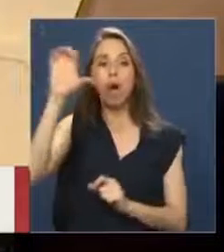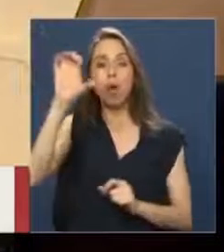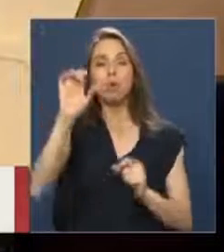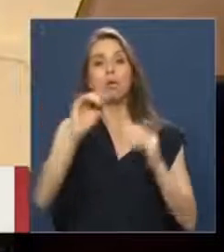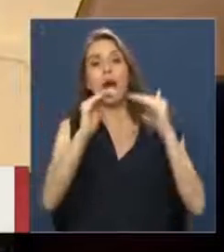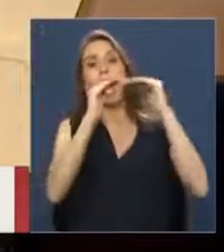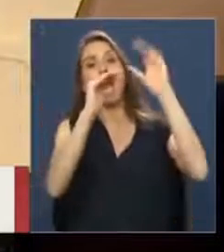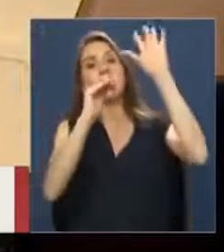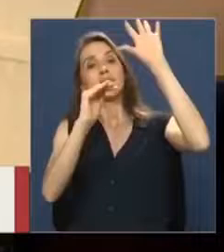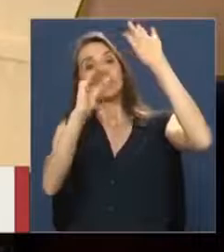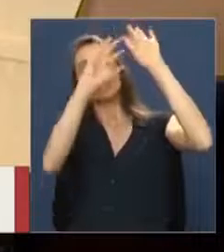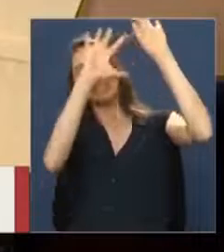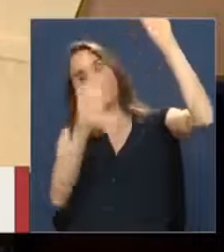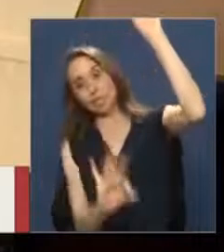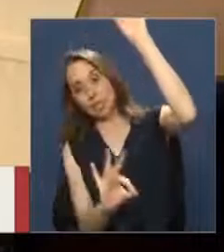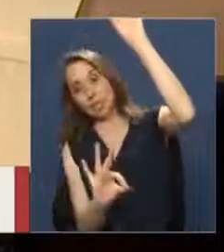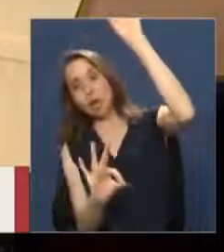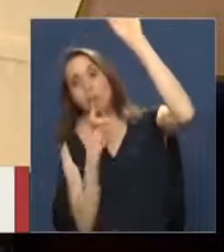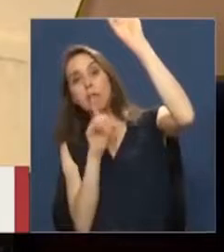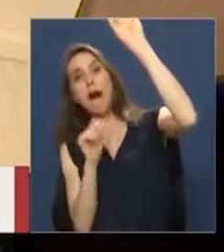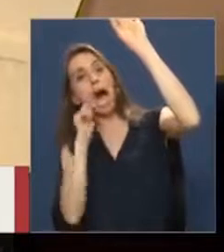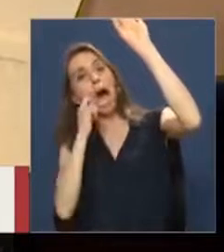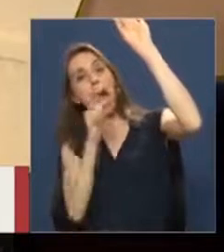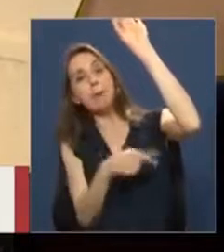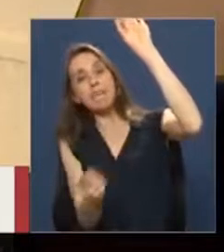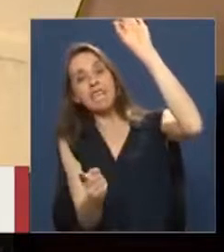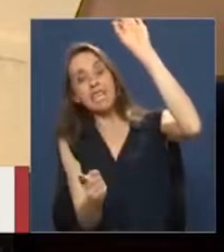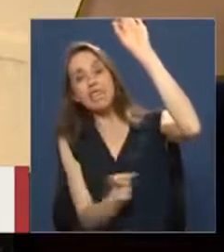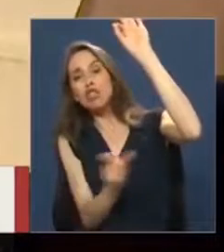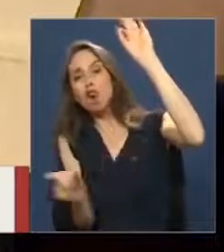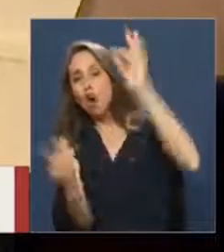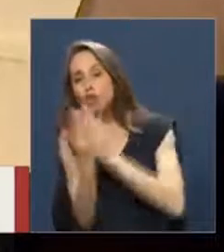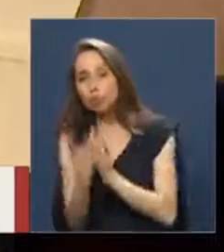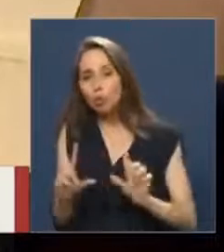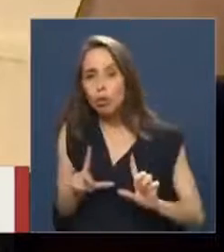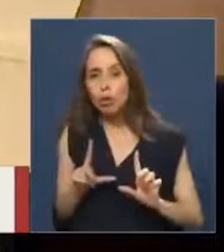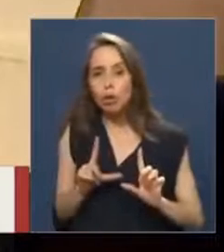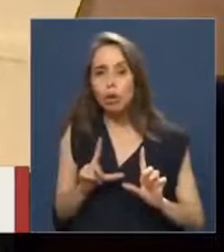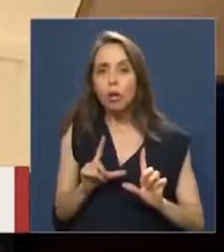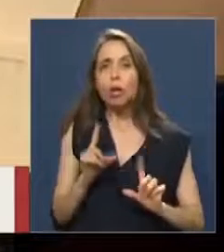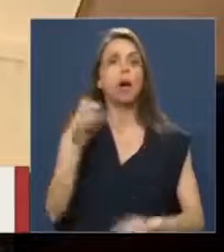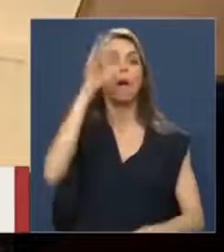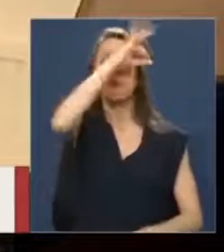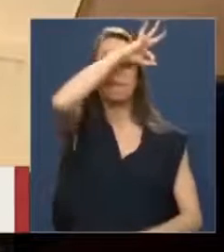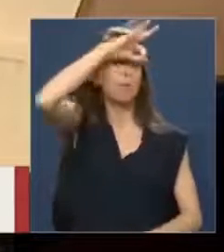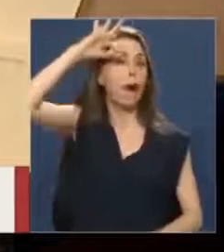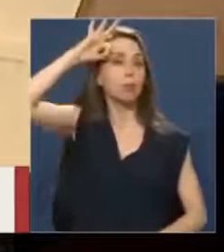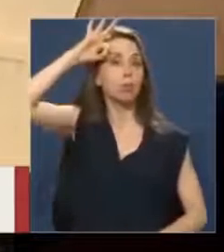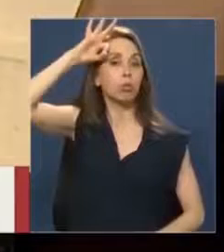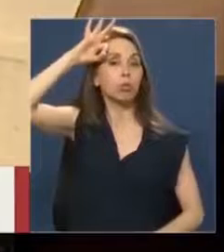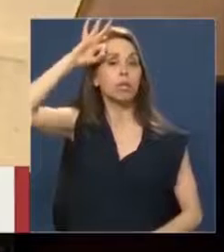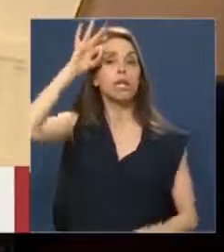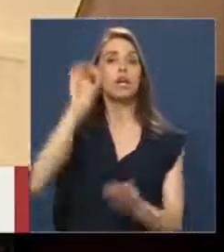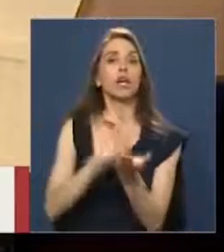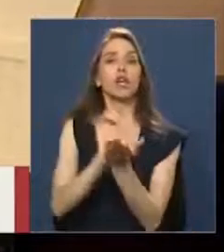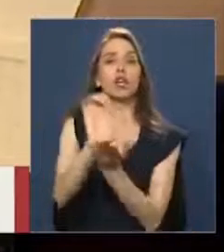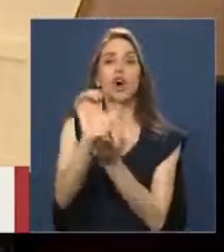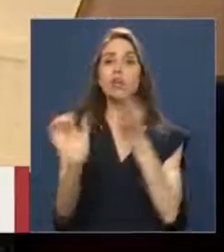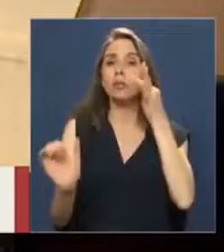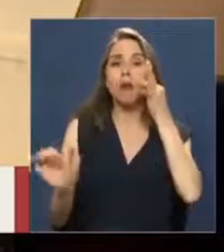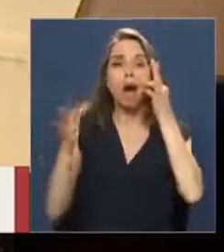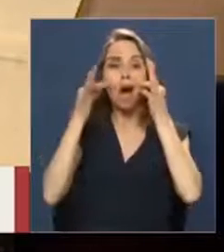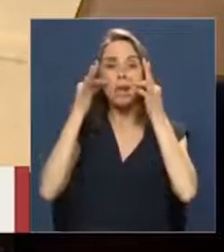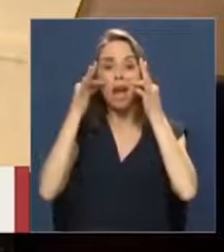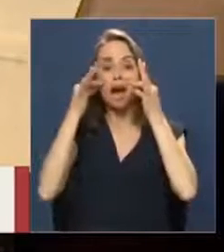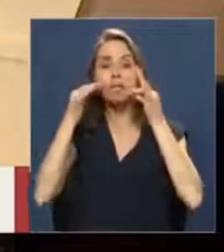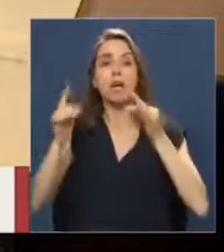últimos 50 apellidos que pueden acceder a esto son todos de origen mapuche. Hay un racismo en el acceso